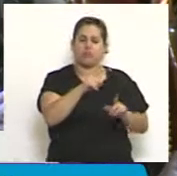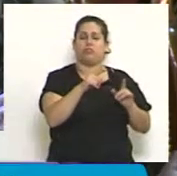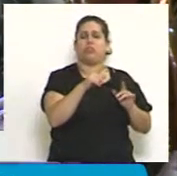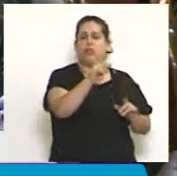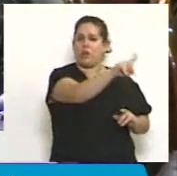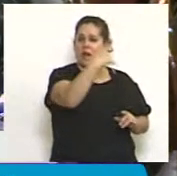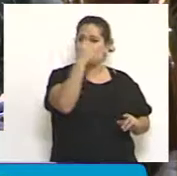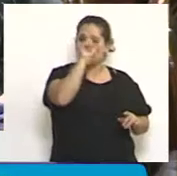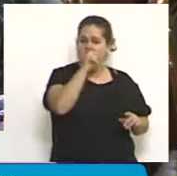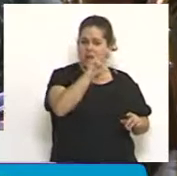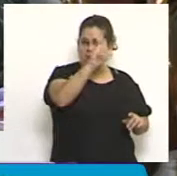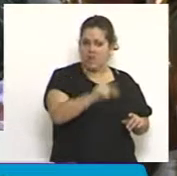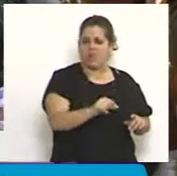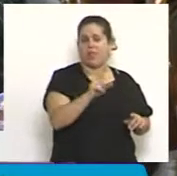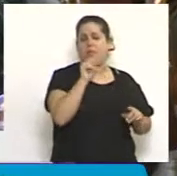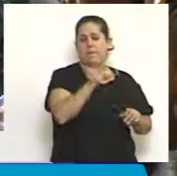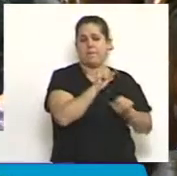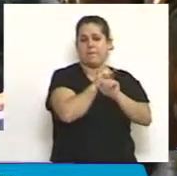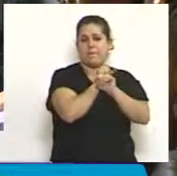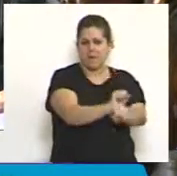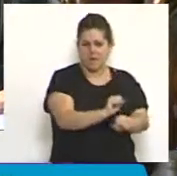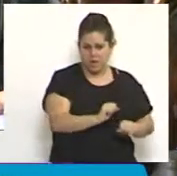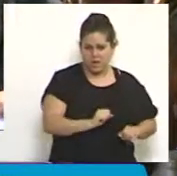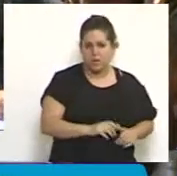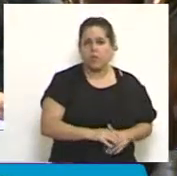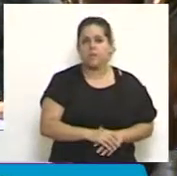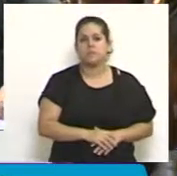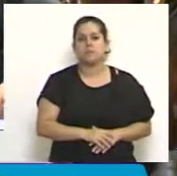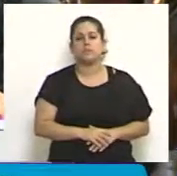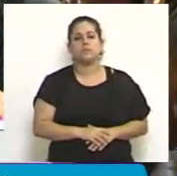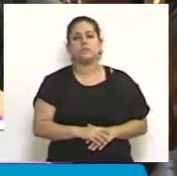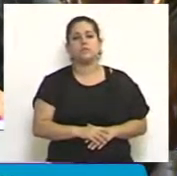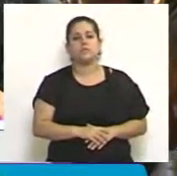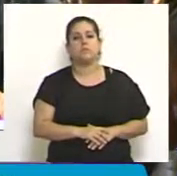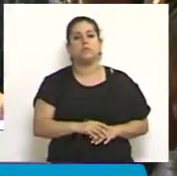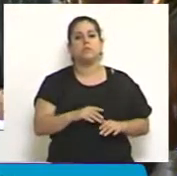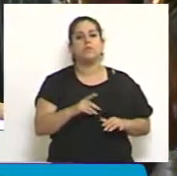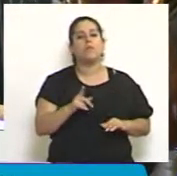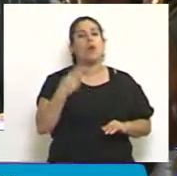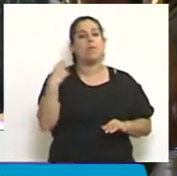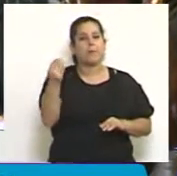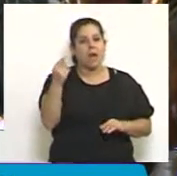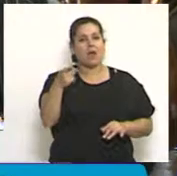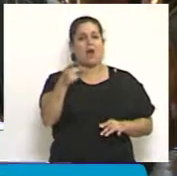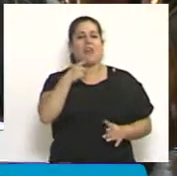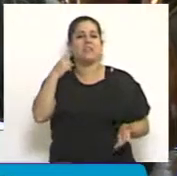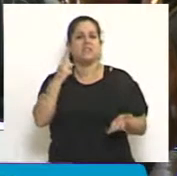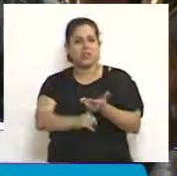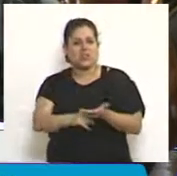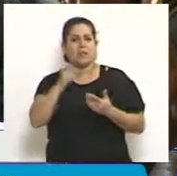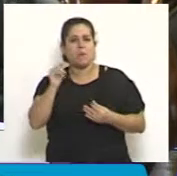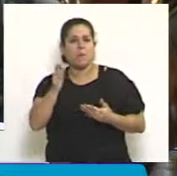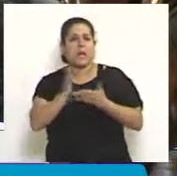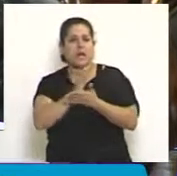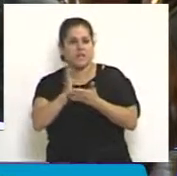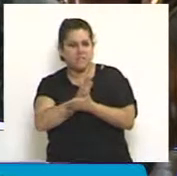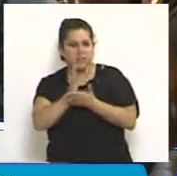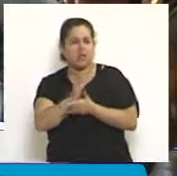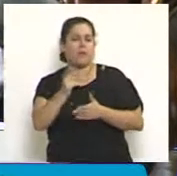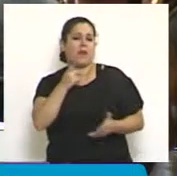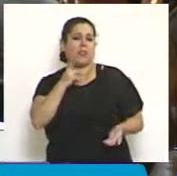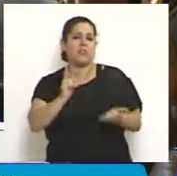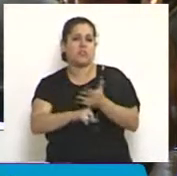tenemos juzgados que tienen competencia originaria o juzgados de conocimiento, tenemos juzgados de revisión y tenemos juzgados